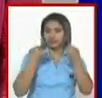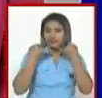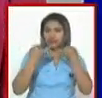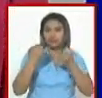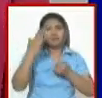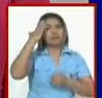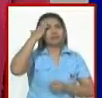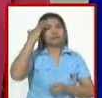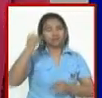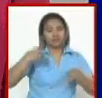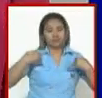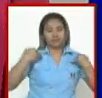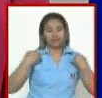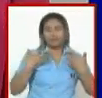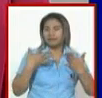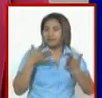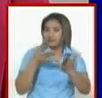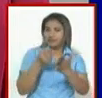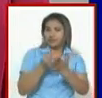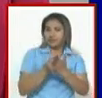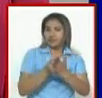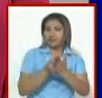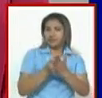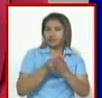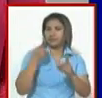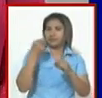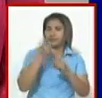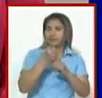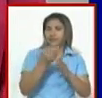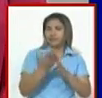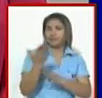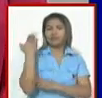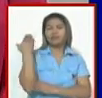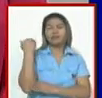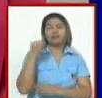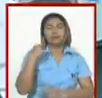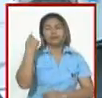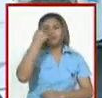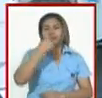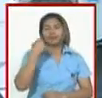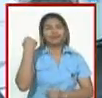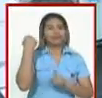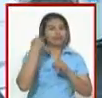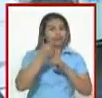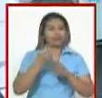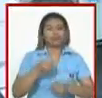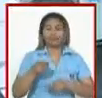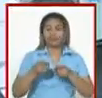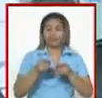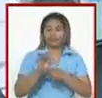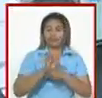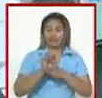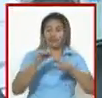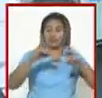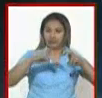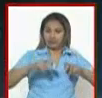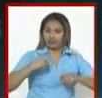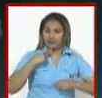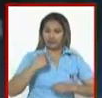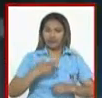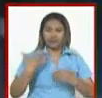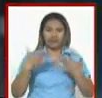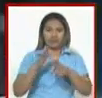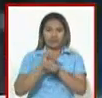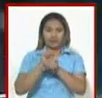por el caso de un joven que fue agredido con una manopla durante un evento musical los directores funcionales de las investigaciones